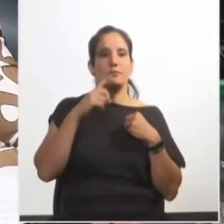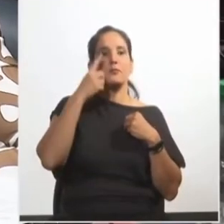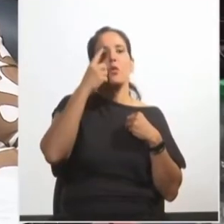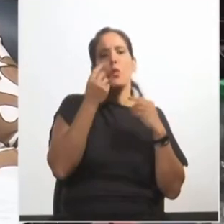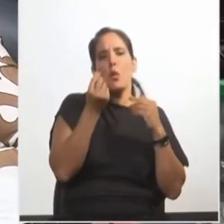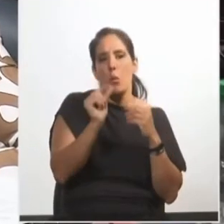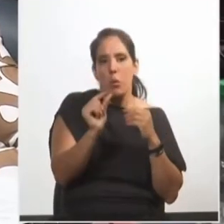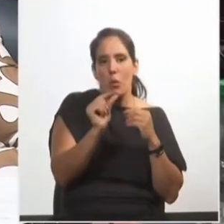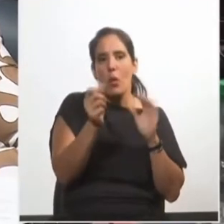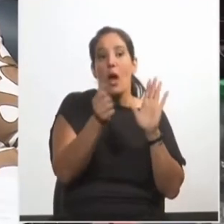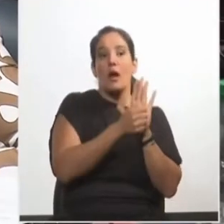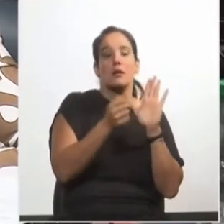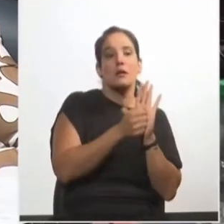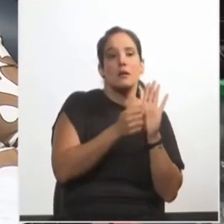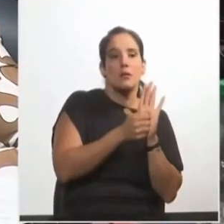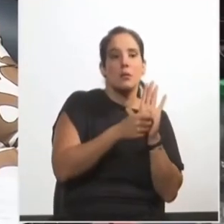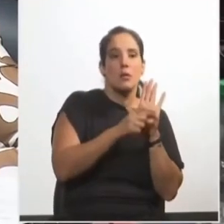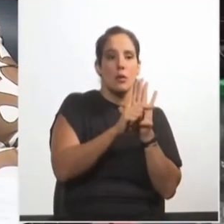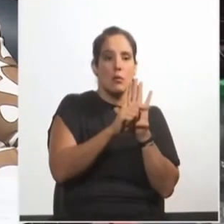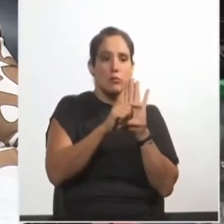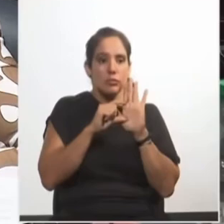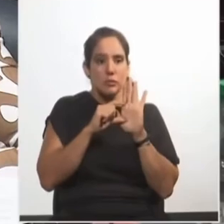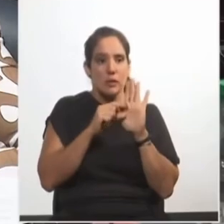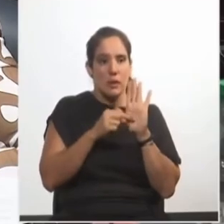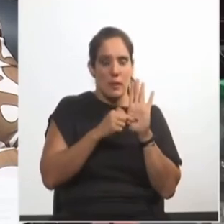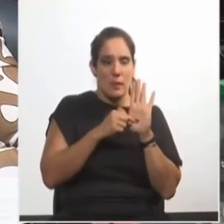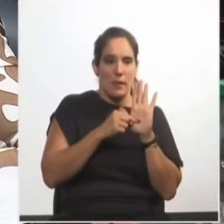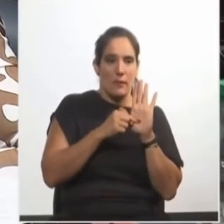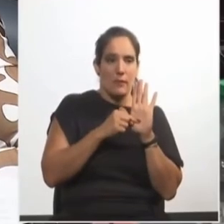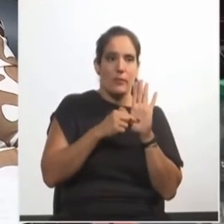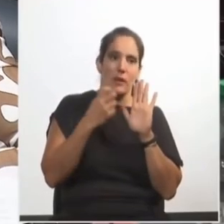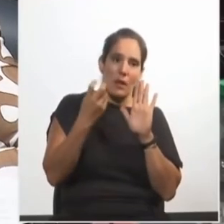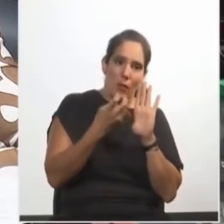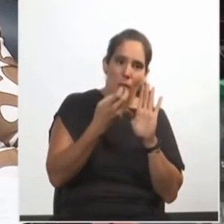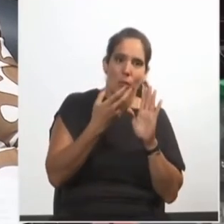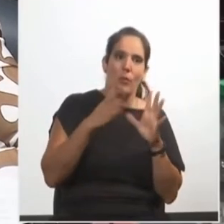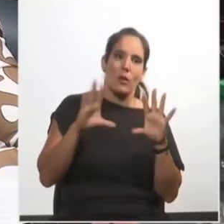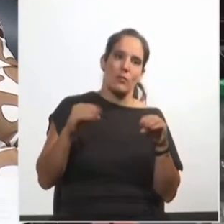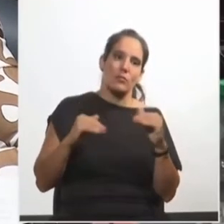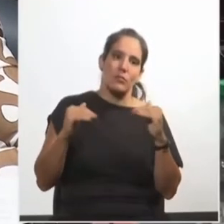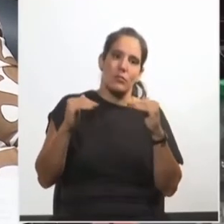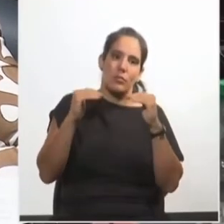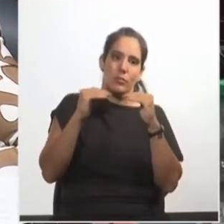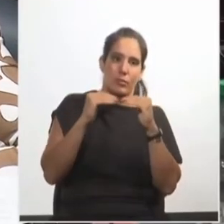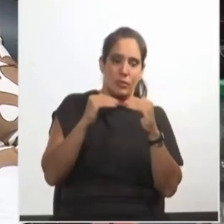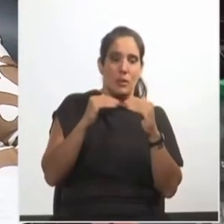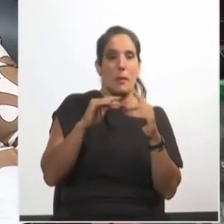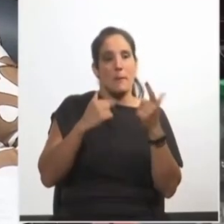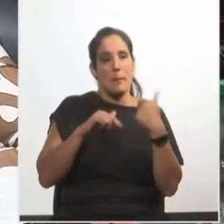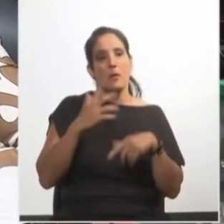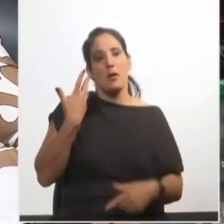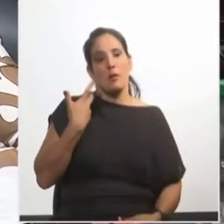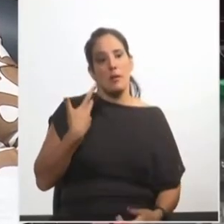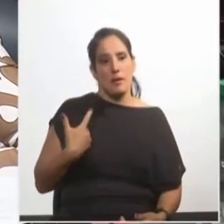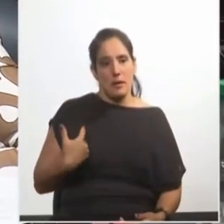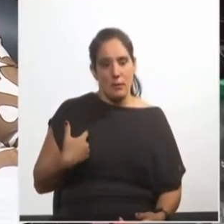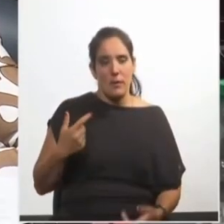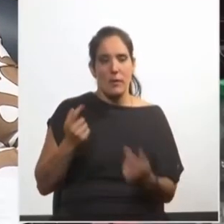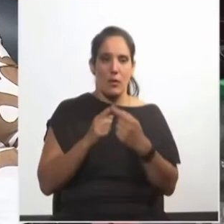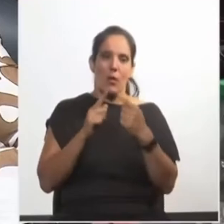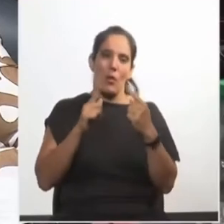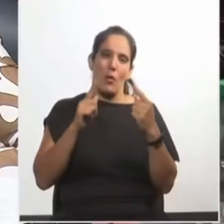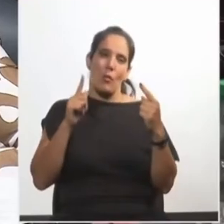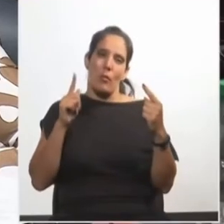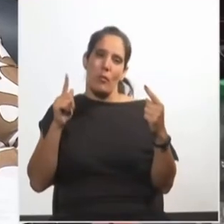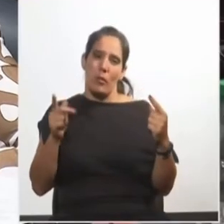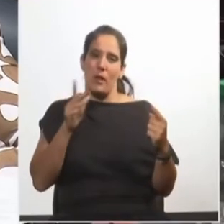artículos que, aunque con alcance limitado, busca acortar la brecha de género. Lamentablemente, la extensión del